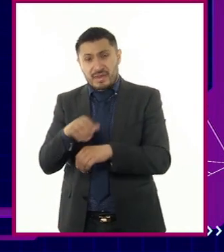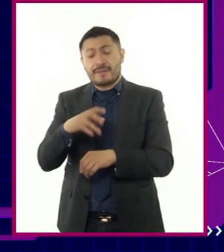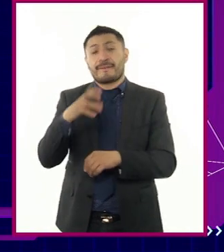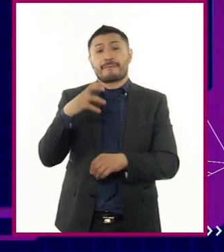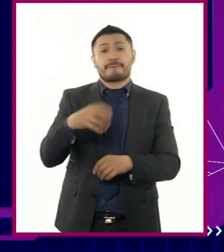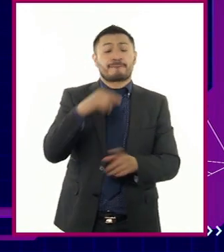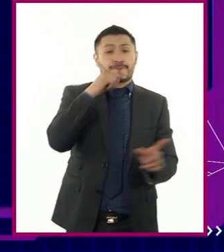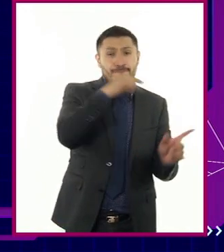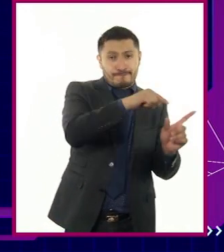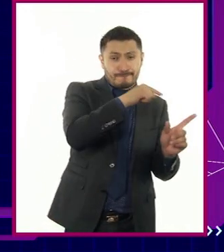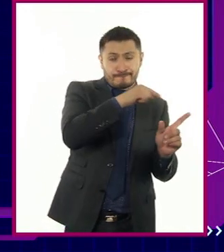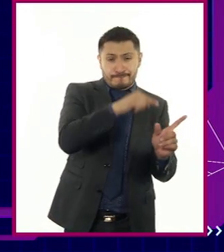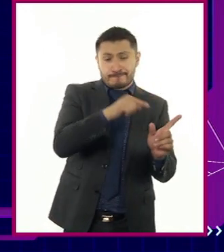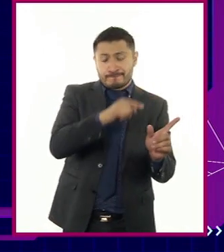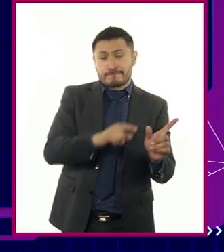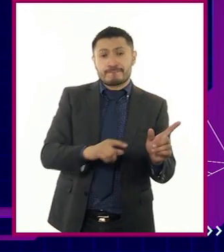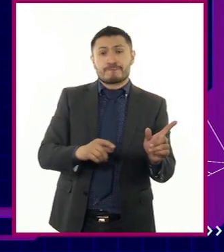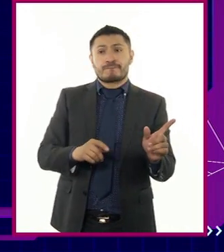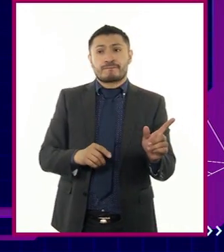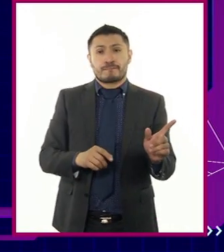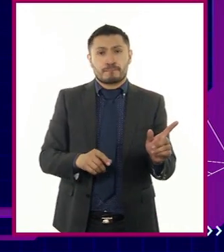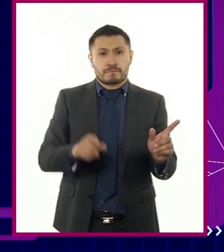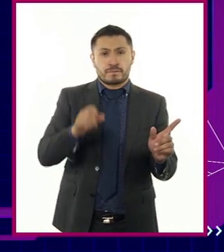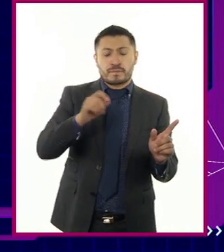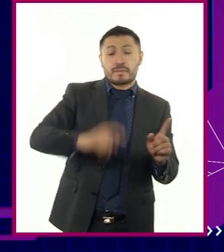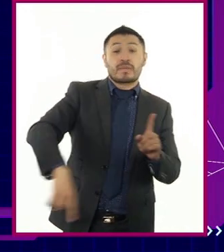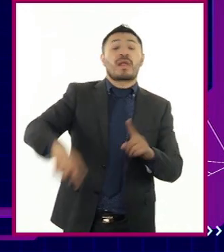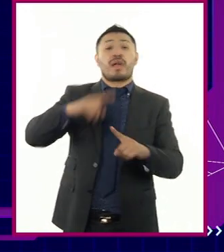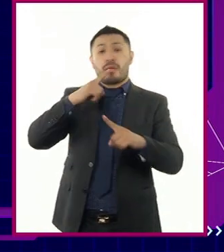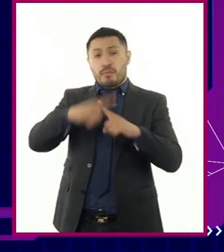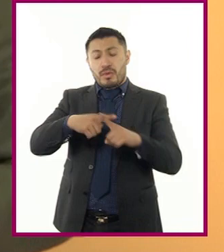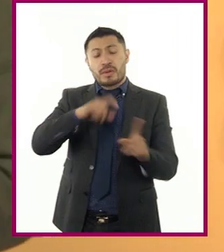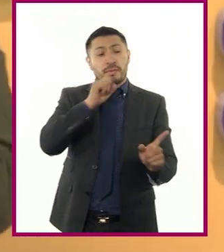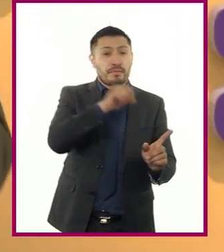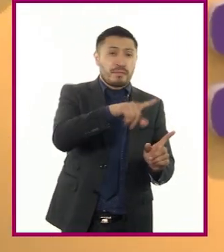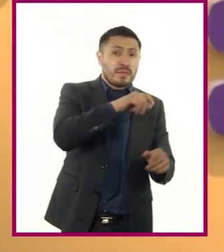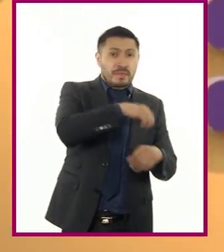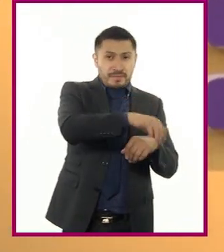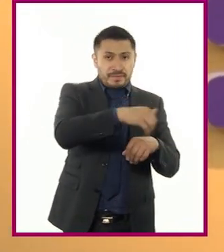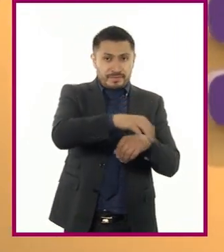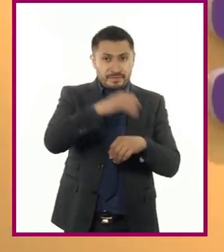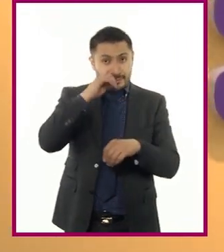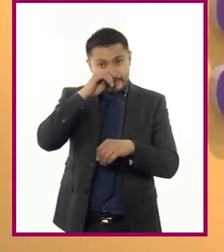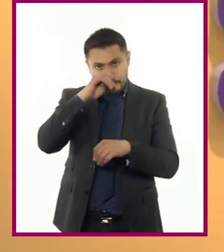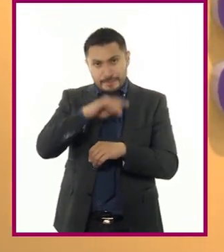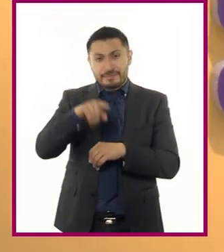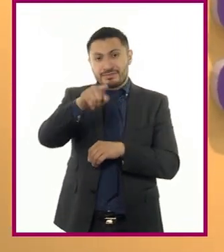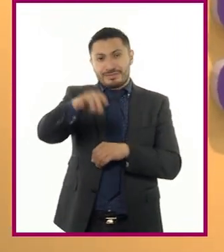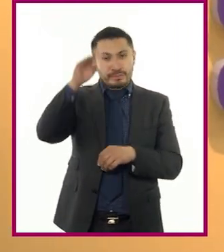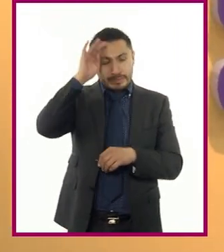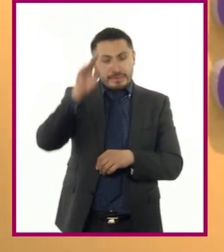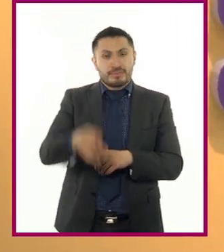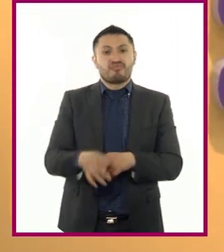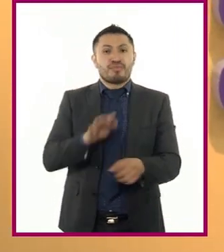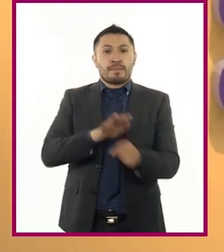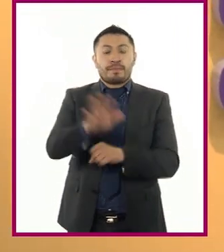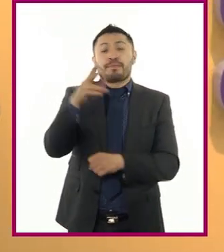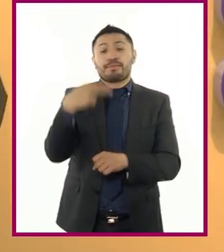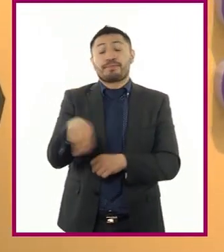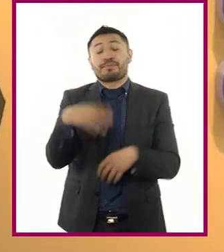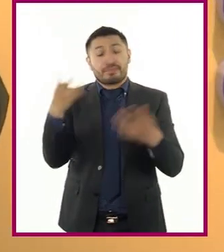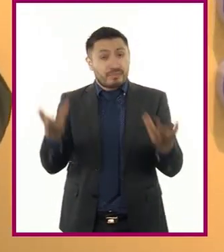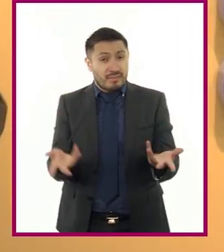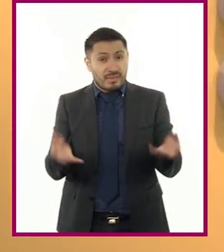valor correspondiente de otra magnitud es multiplicado por el mismo número. Piensen, ¿cuál es el nombre y la